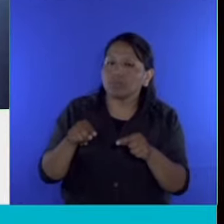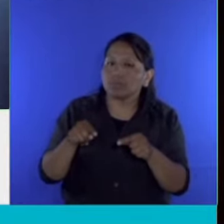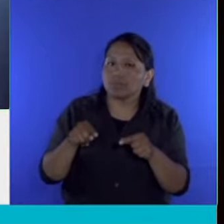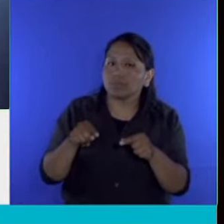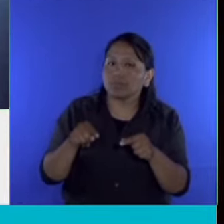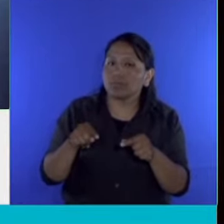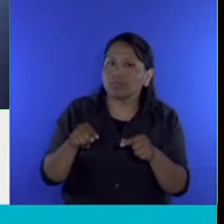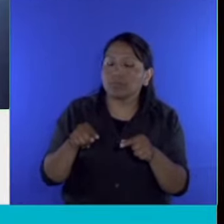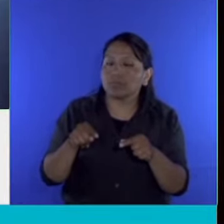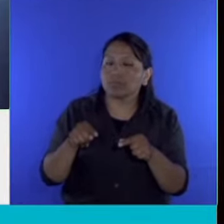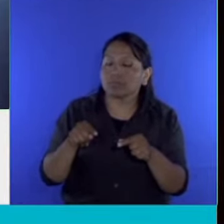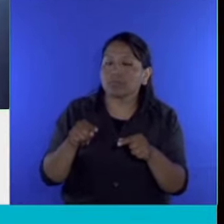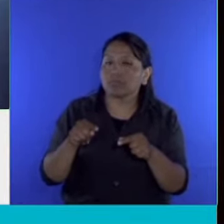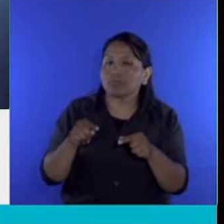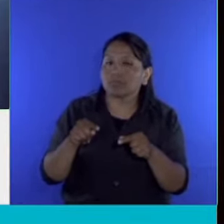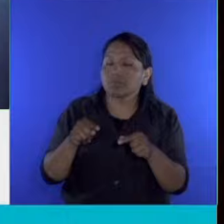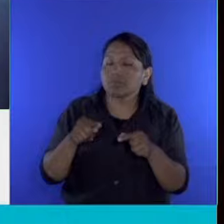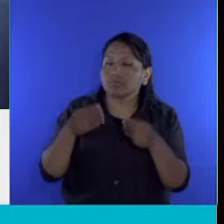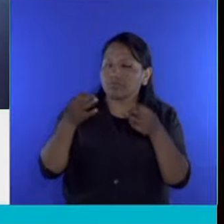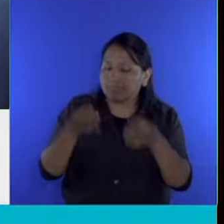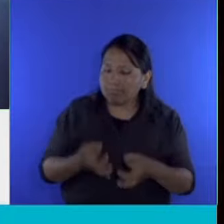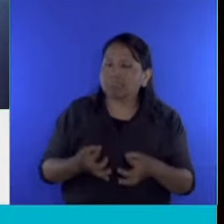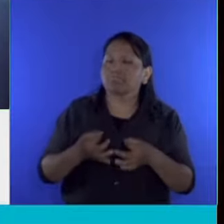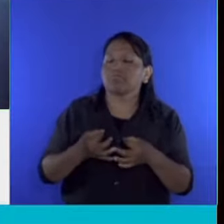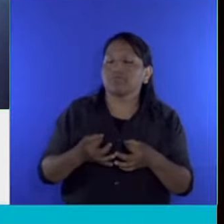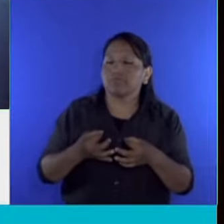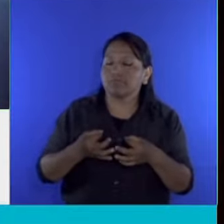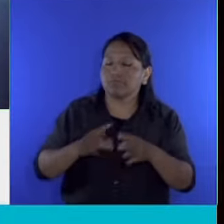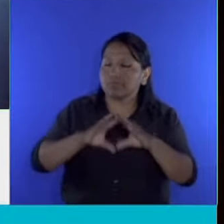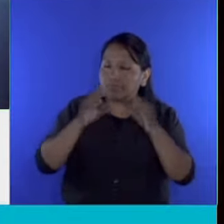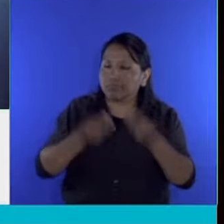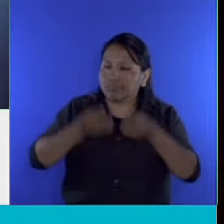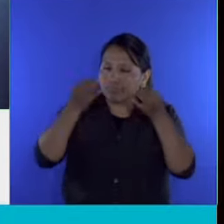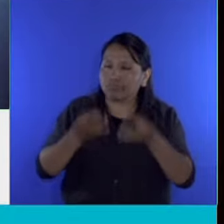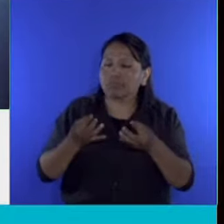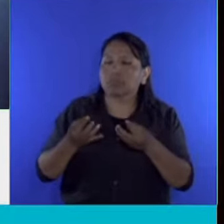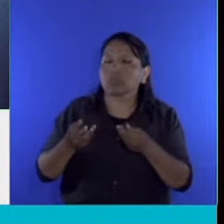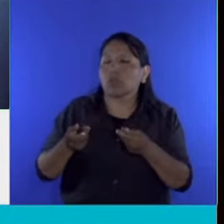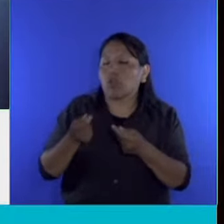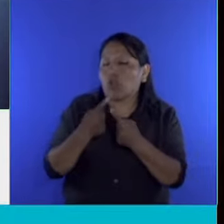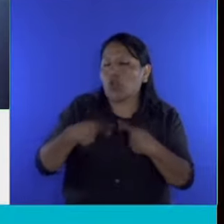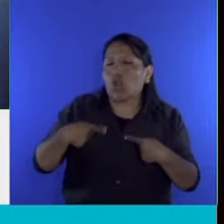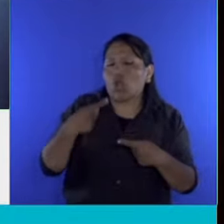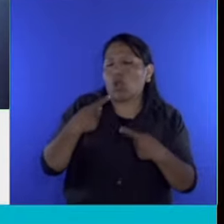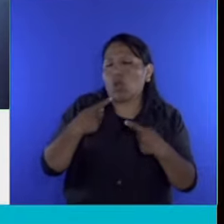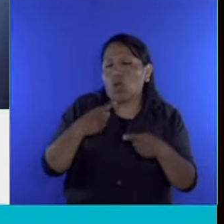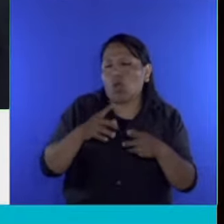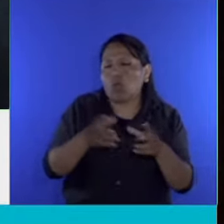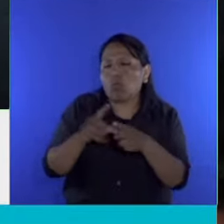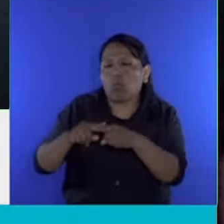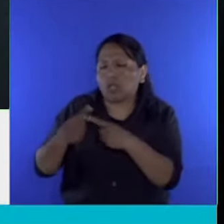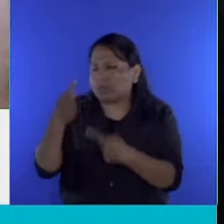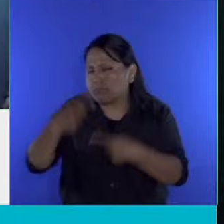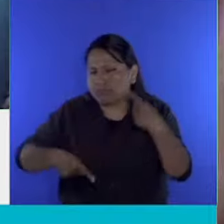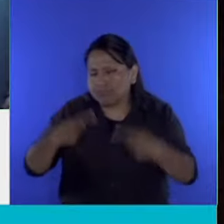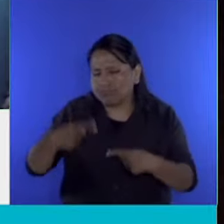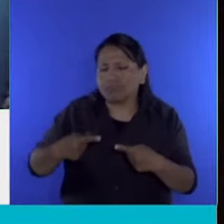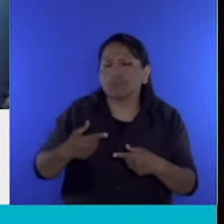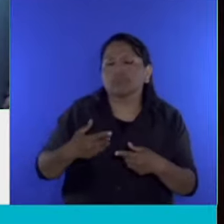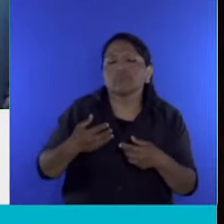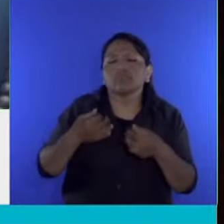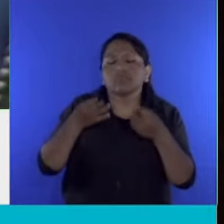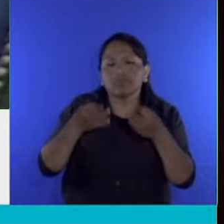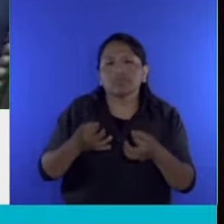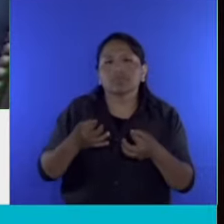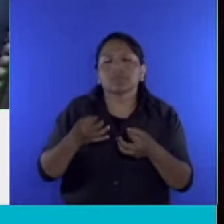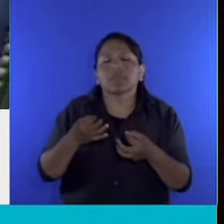acompañamiento en forma integral por administraciones de distinto color político como fue como es